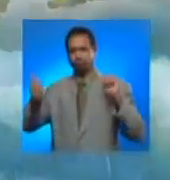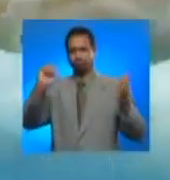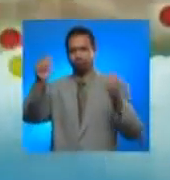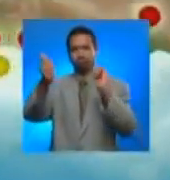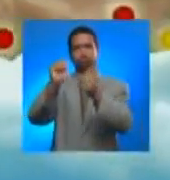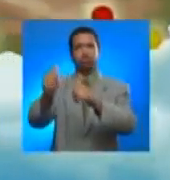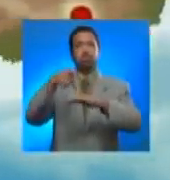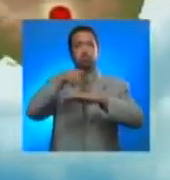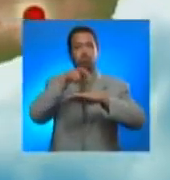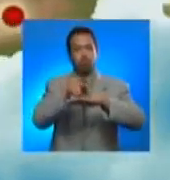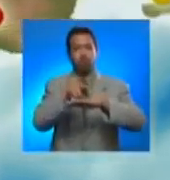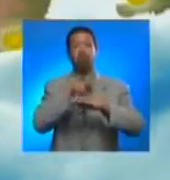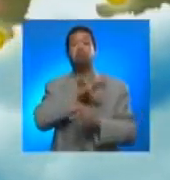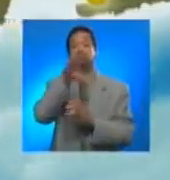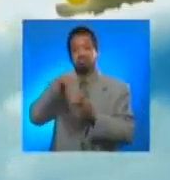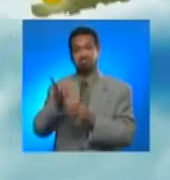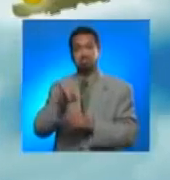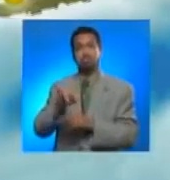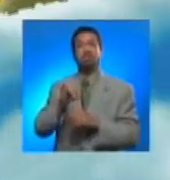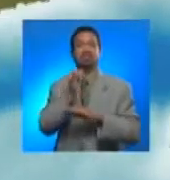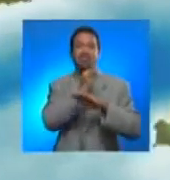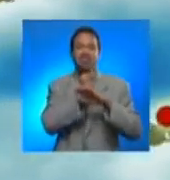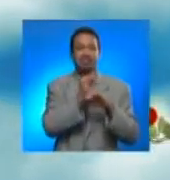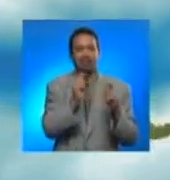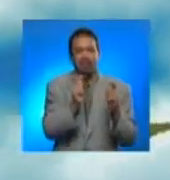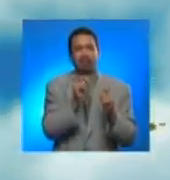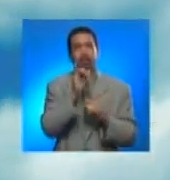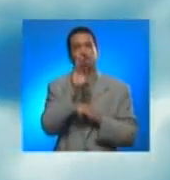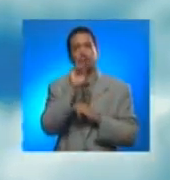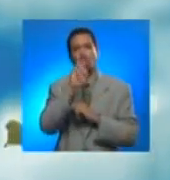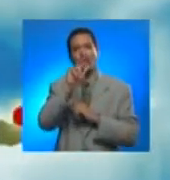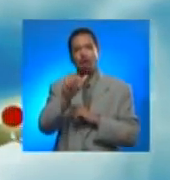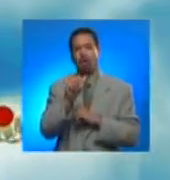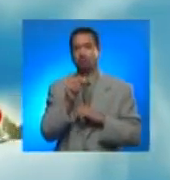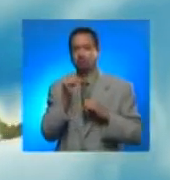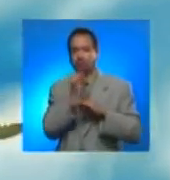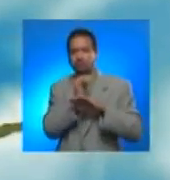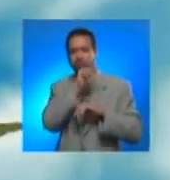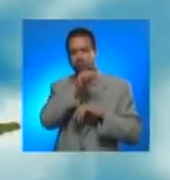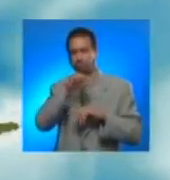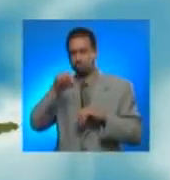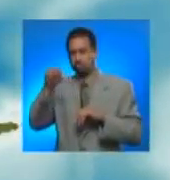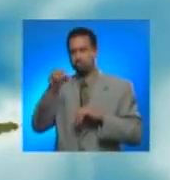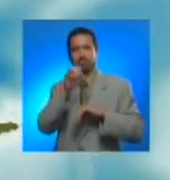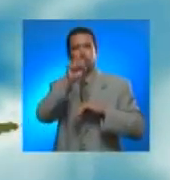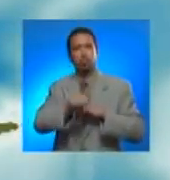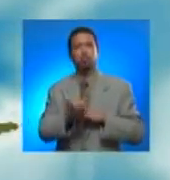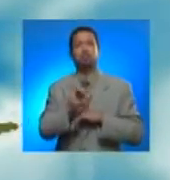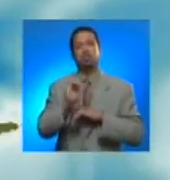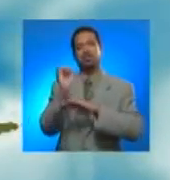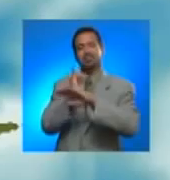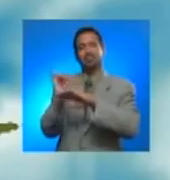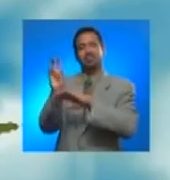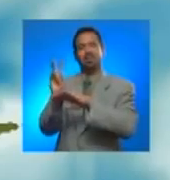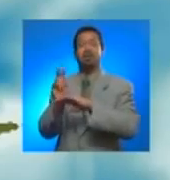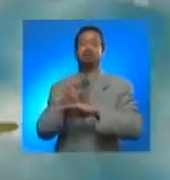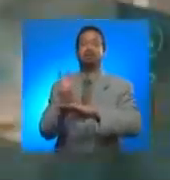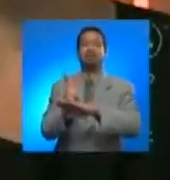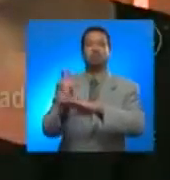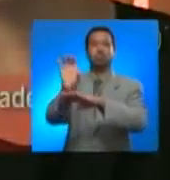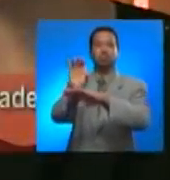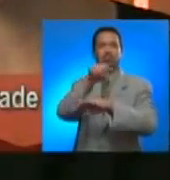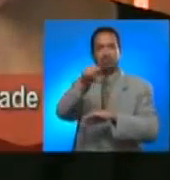tsunamis. En nuestra isla, la Red Sísmica de Puerto Rico, una dependencia del Departamento de Geología de la Universidad de Puerto Rico en Mayagüez,